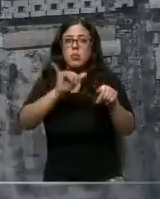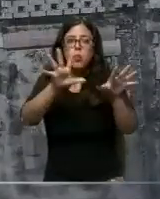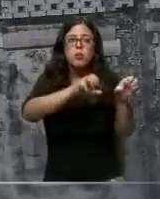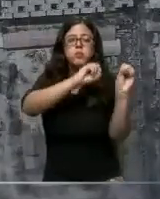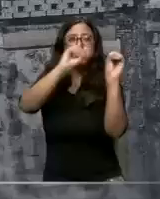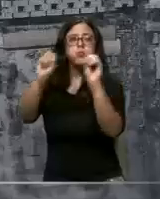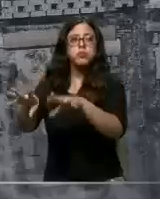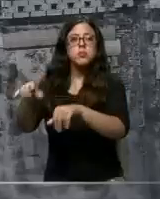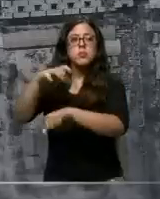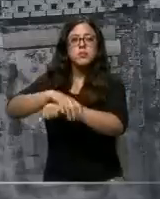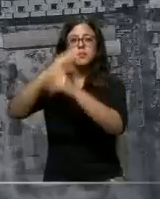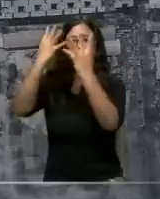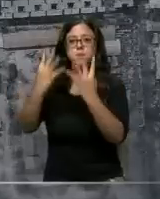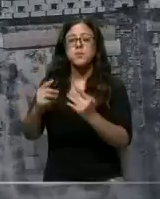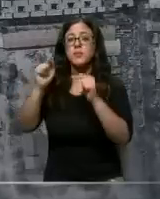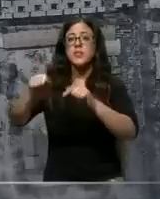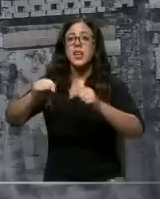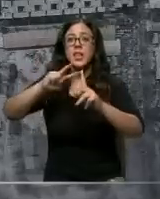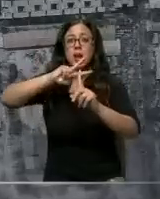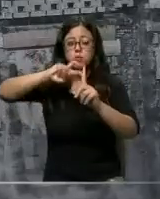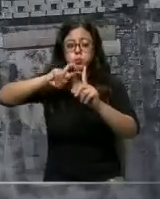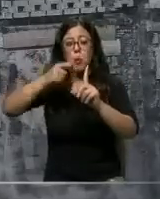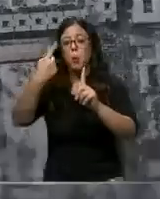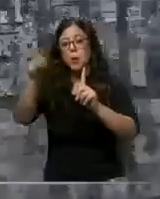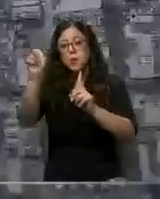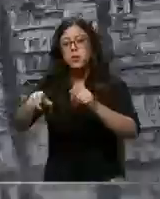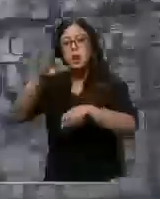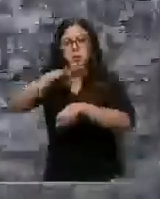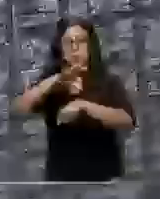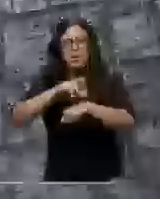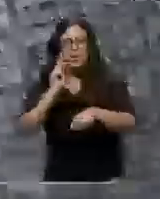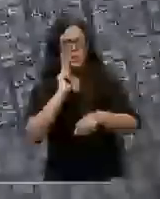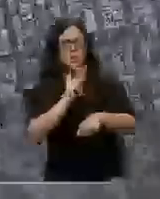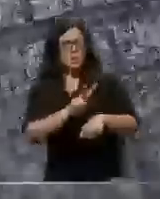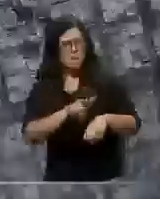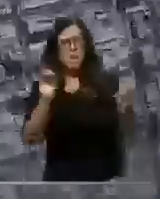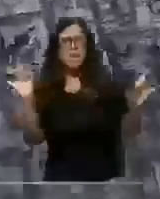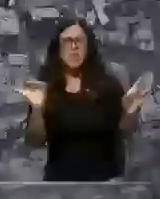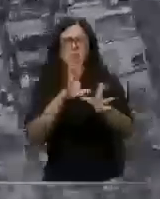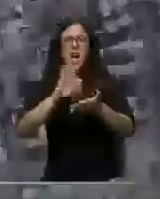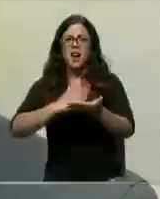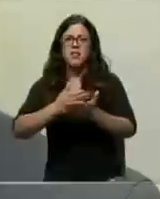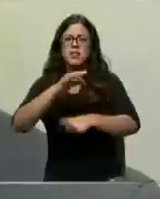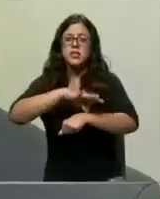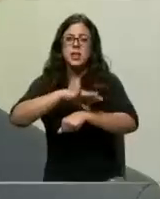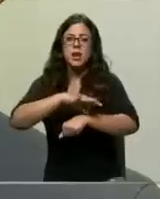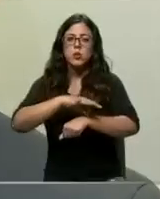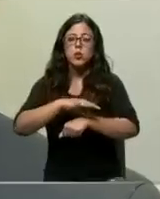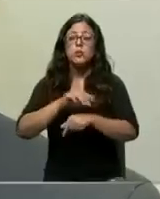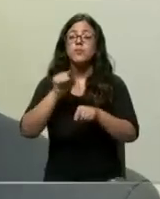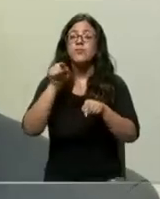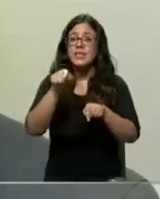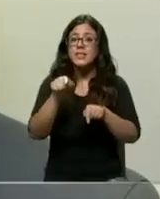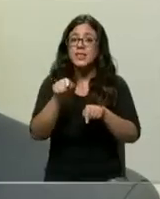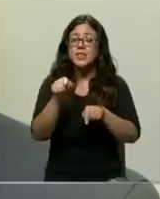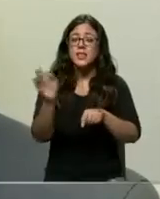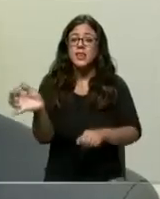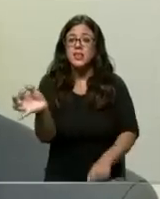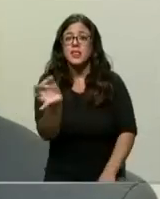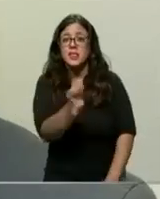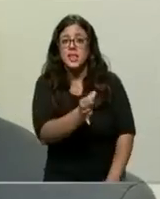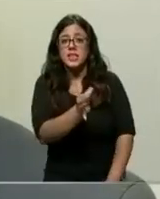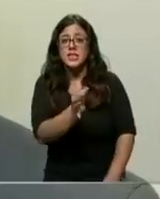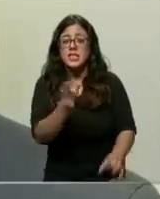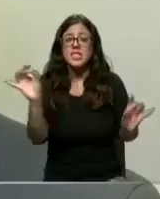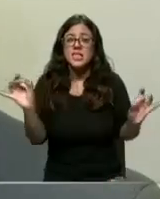la penitenciaría y ahí fue examinado por otro médico que dio cuenta de sus graves condiciones de salud. Que indicaría